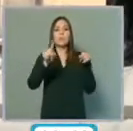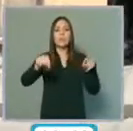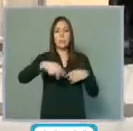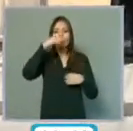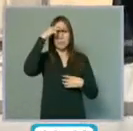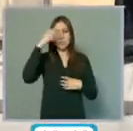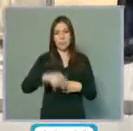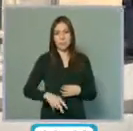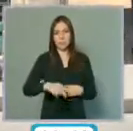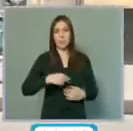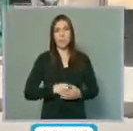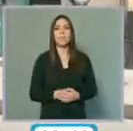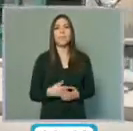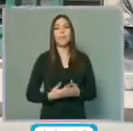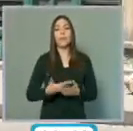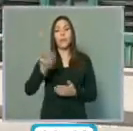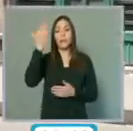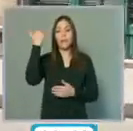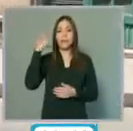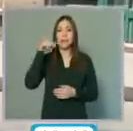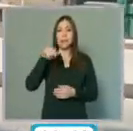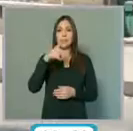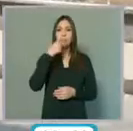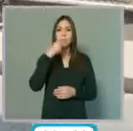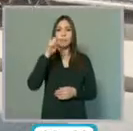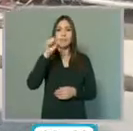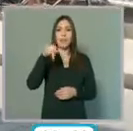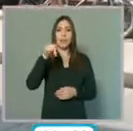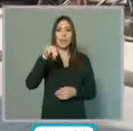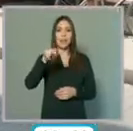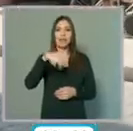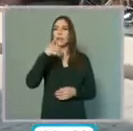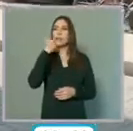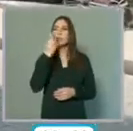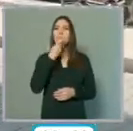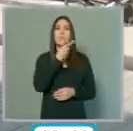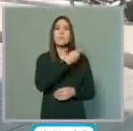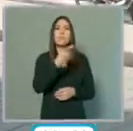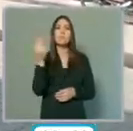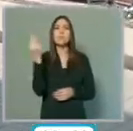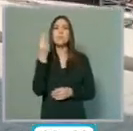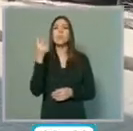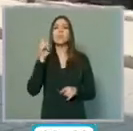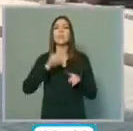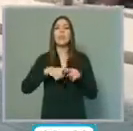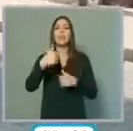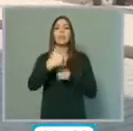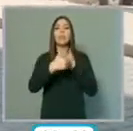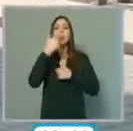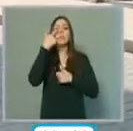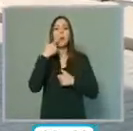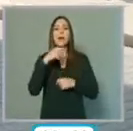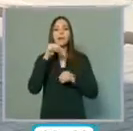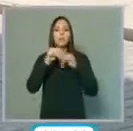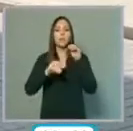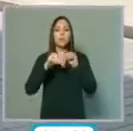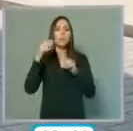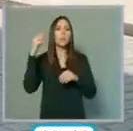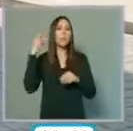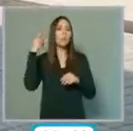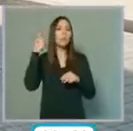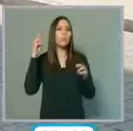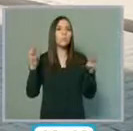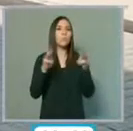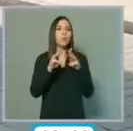Santana convoca a un concurso para hacer la música del himno nacional de México, y entonces